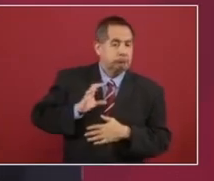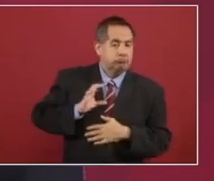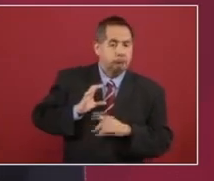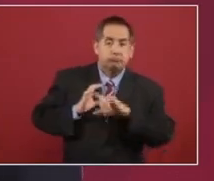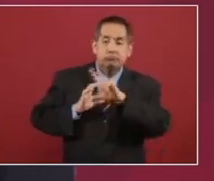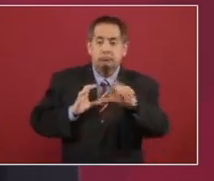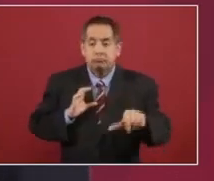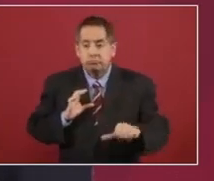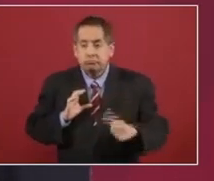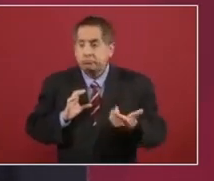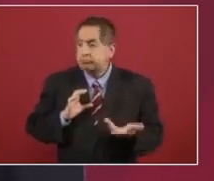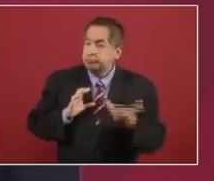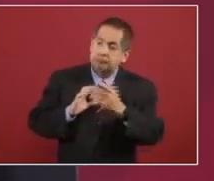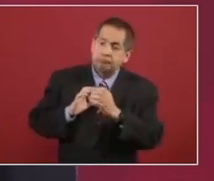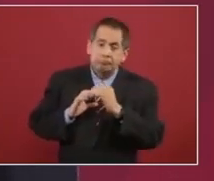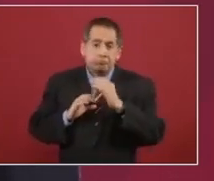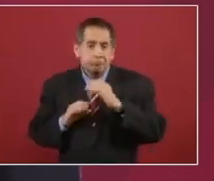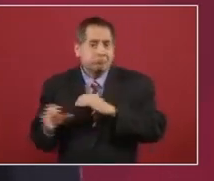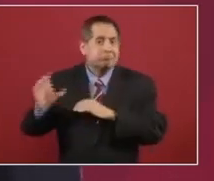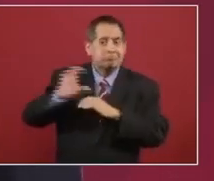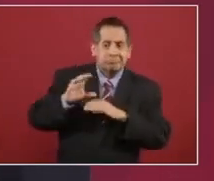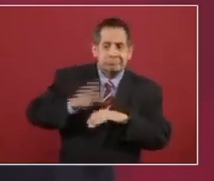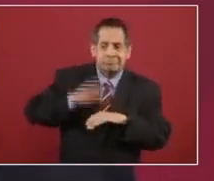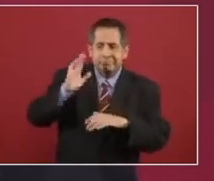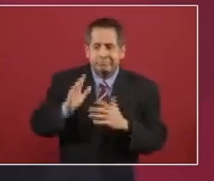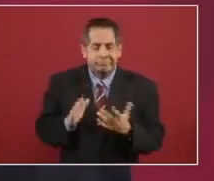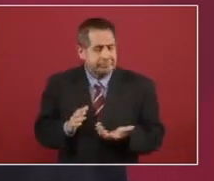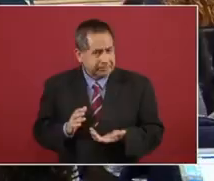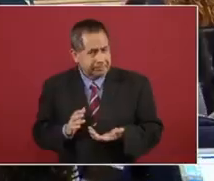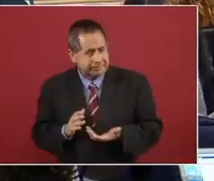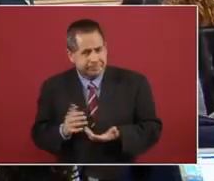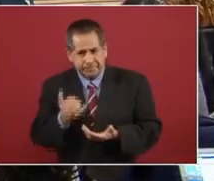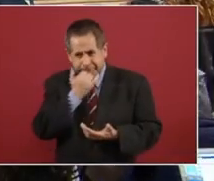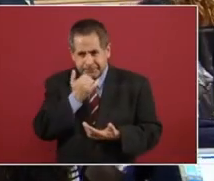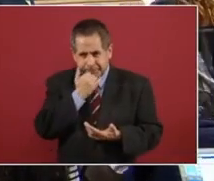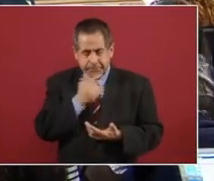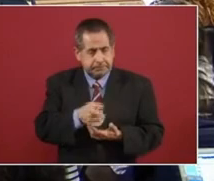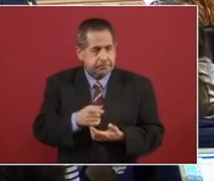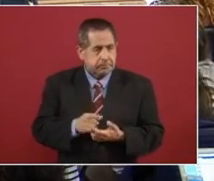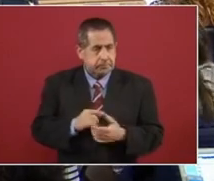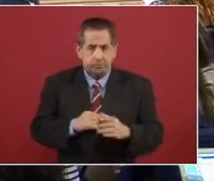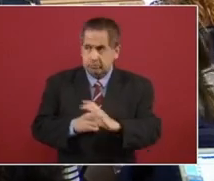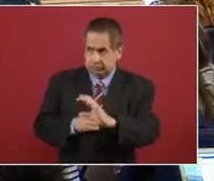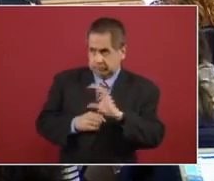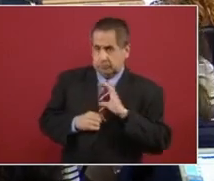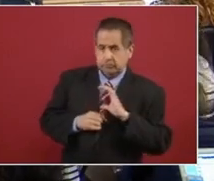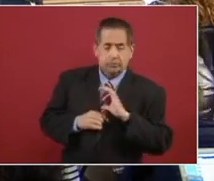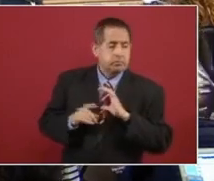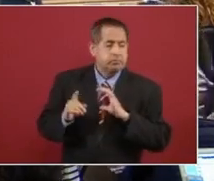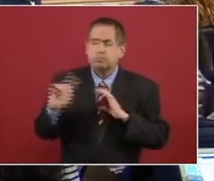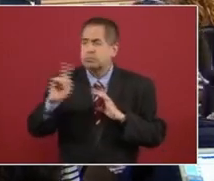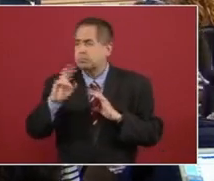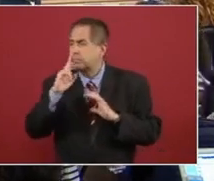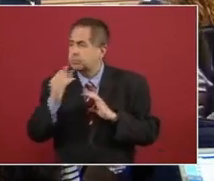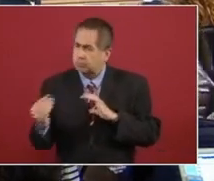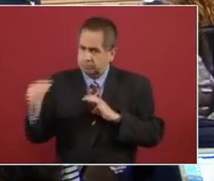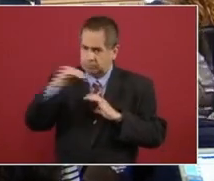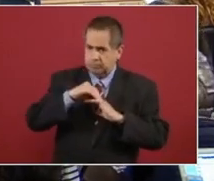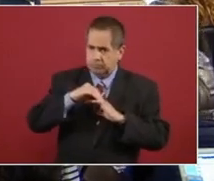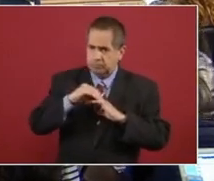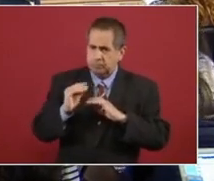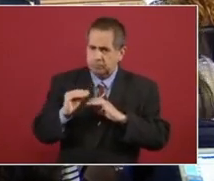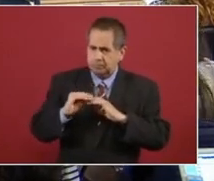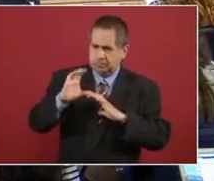presupuesto por una cantidad y resulta que luego amplían